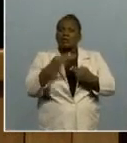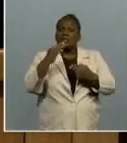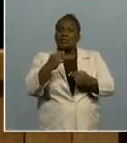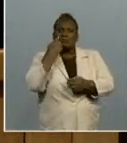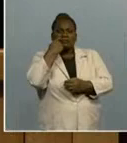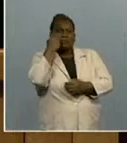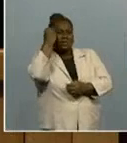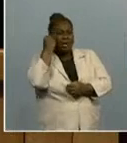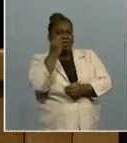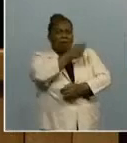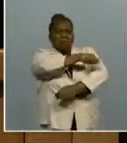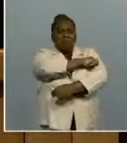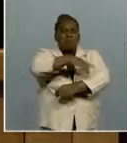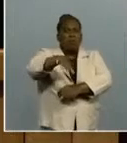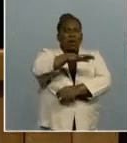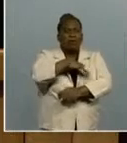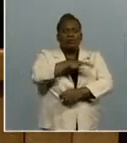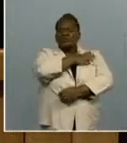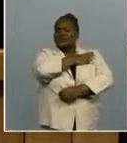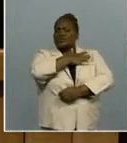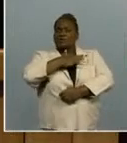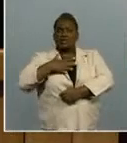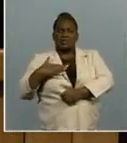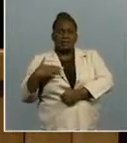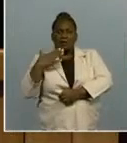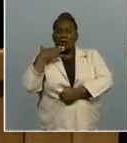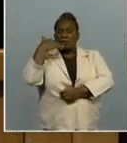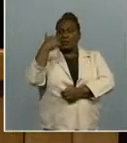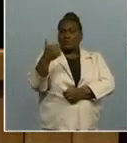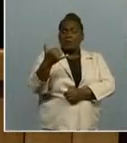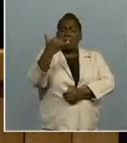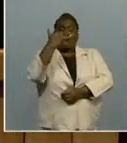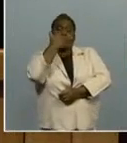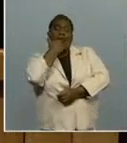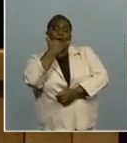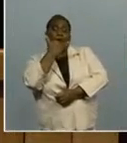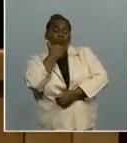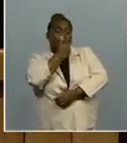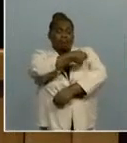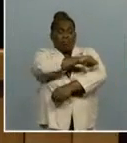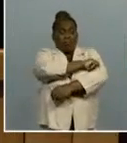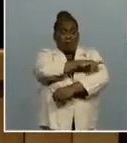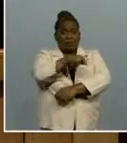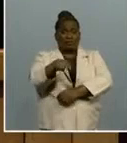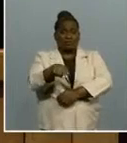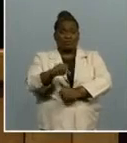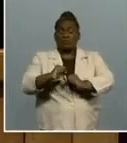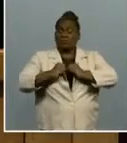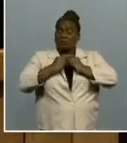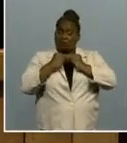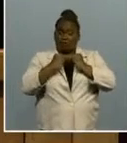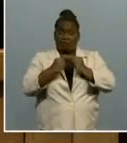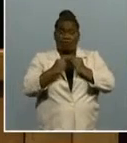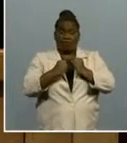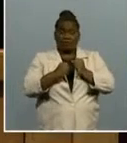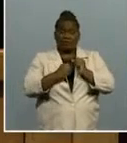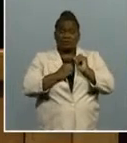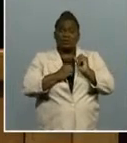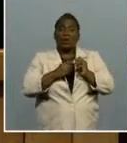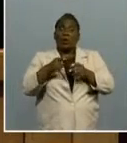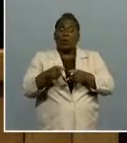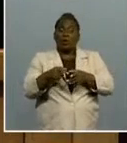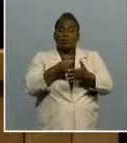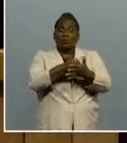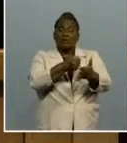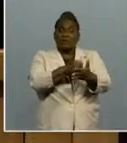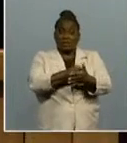sociales sensible a cuanto sirve o perjudica al pueblo intransigente y firme cuando se trata de enfrentar